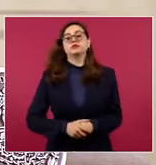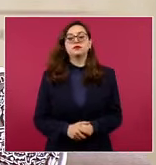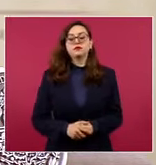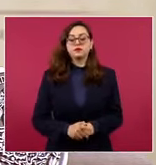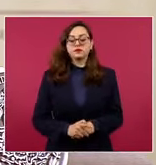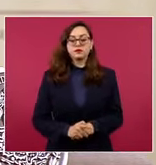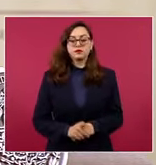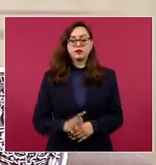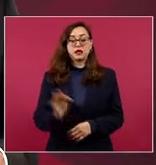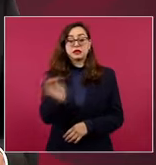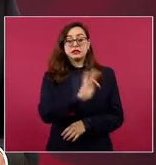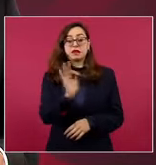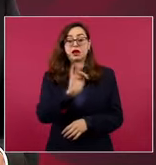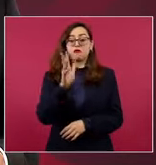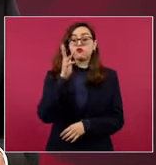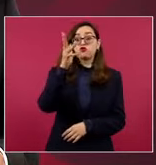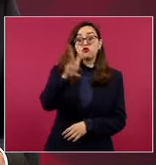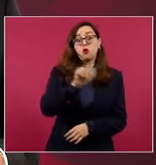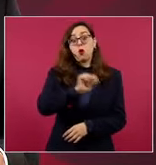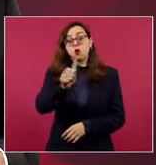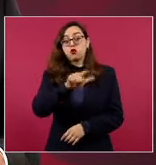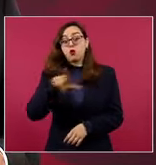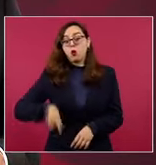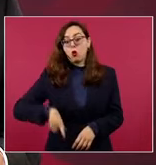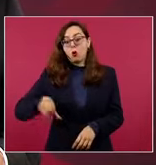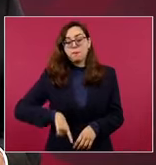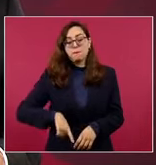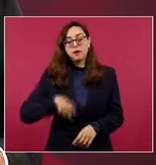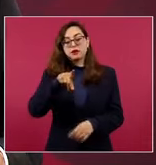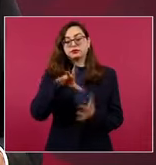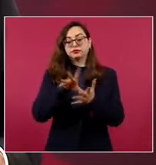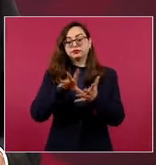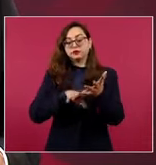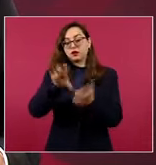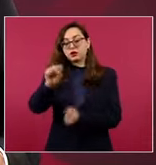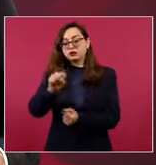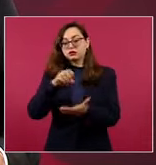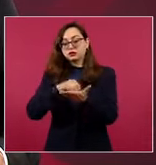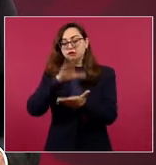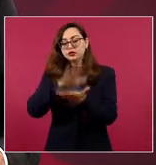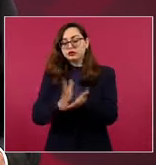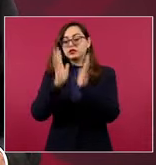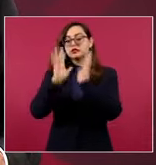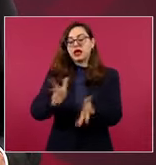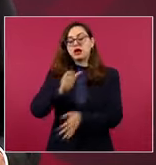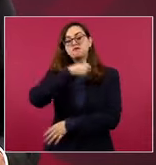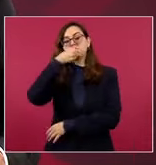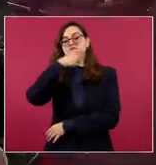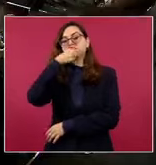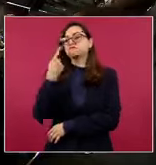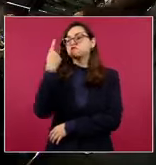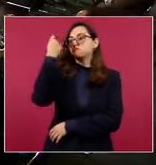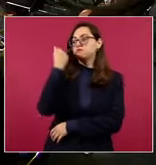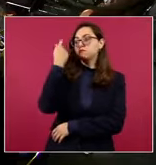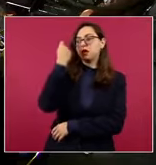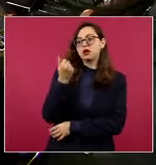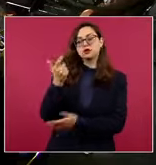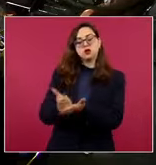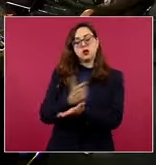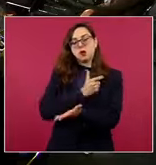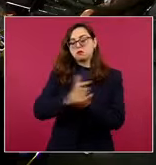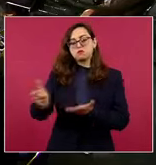Y en el caso de esta reforma, se logró que en un transitorio se estableciera que año con año